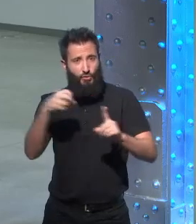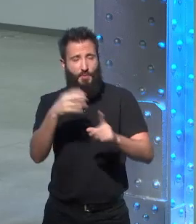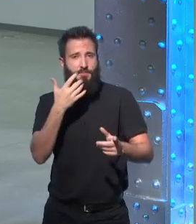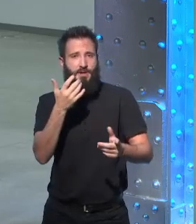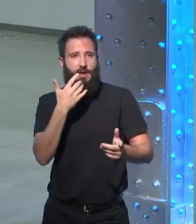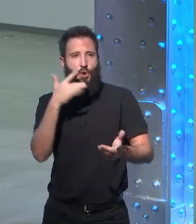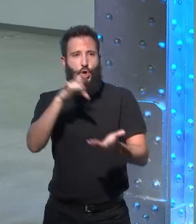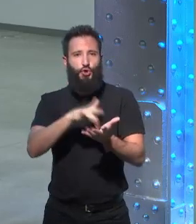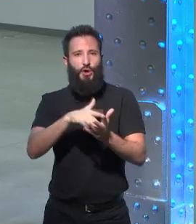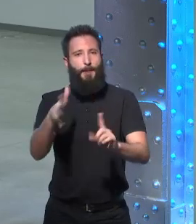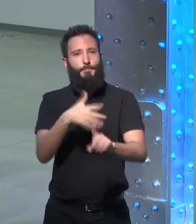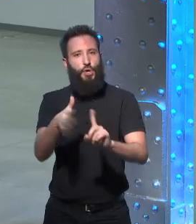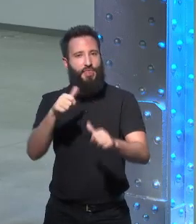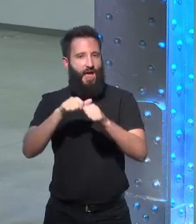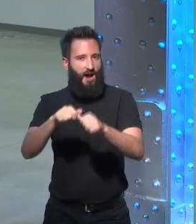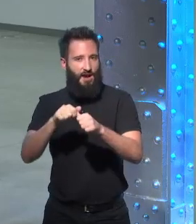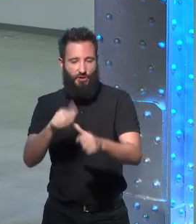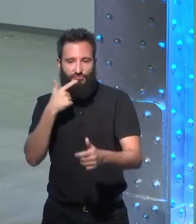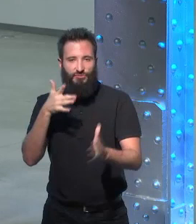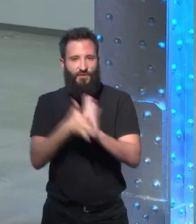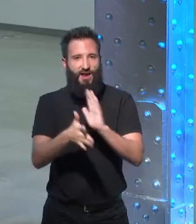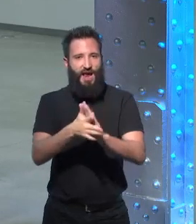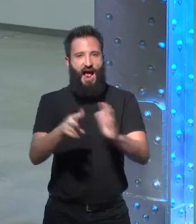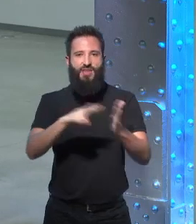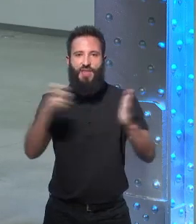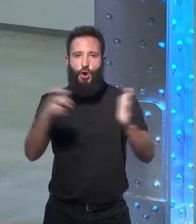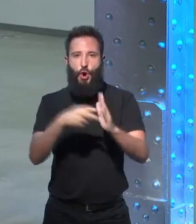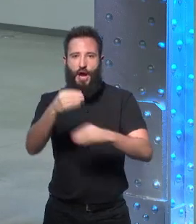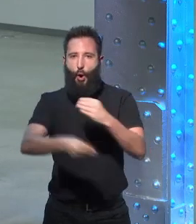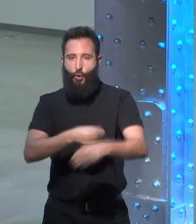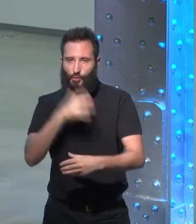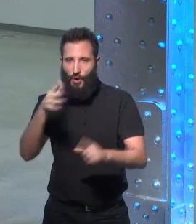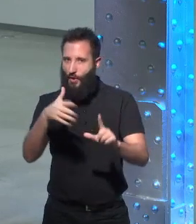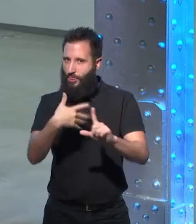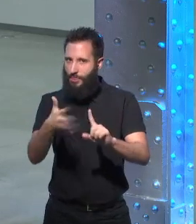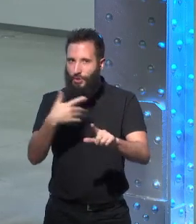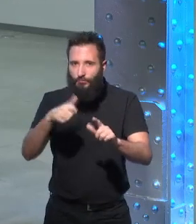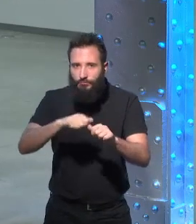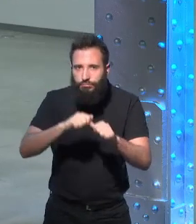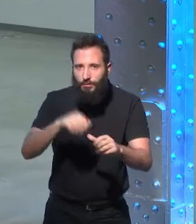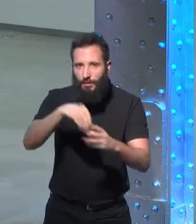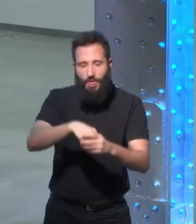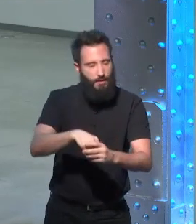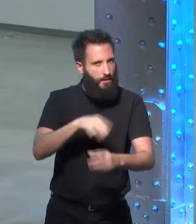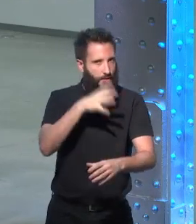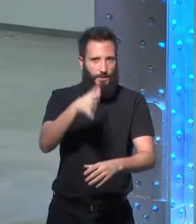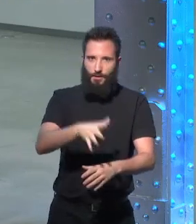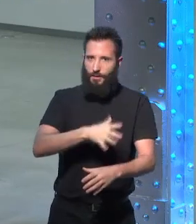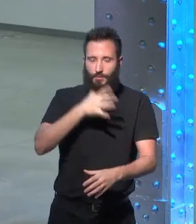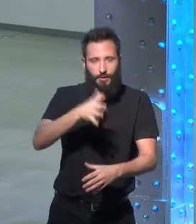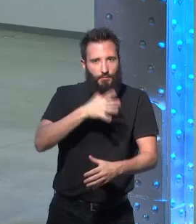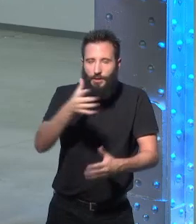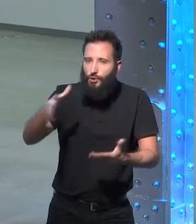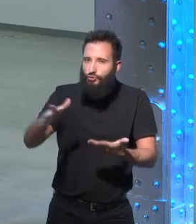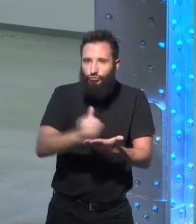de la violencia de género. El uso de la tecnología dentro de la violencia de género pues, es tremendo. Y necesitamos